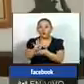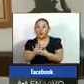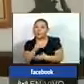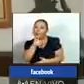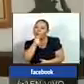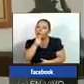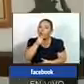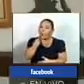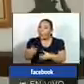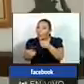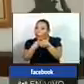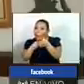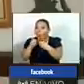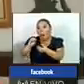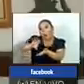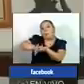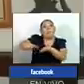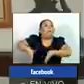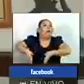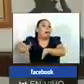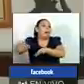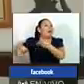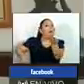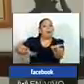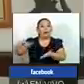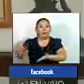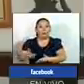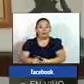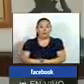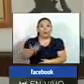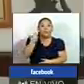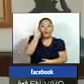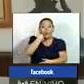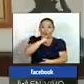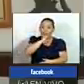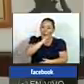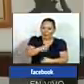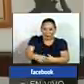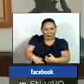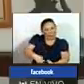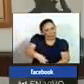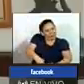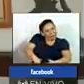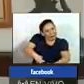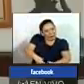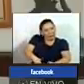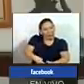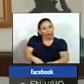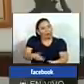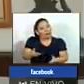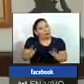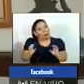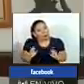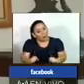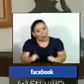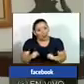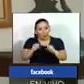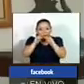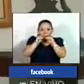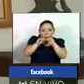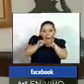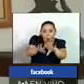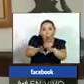alimentos que adquirimos en la calle. Estas infecciosas podemos mencionar pueden ser ocasionadas por virus,